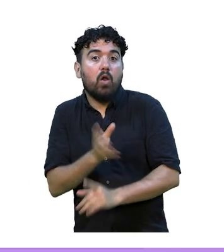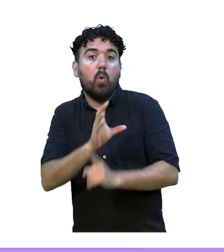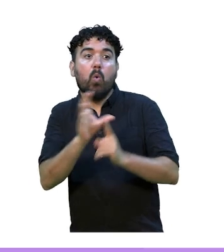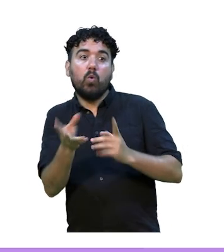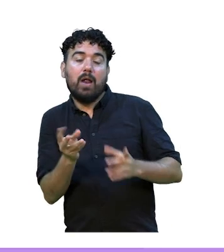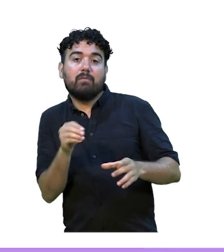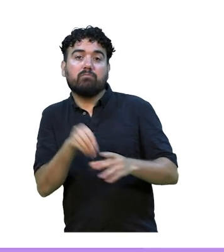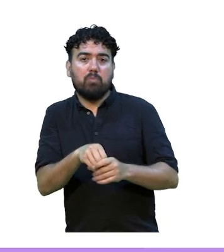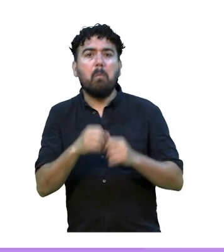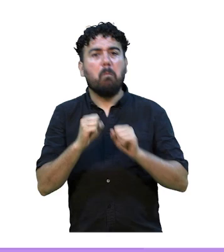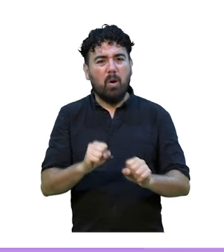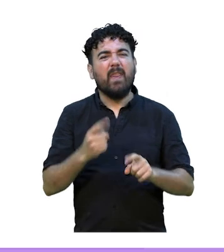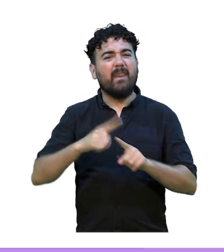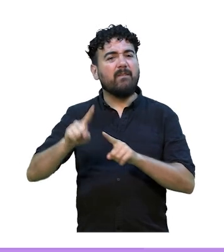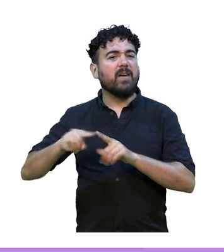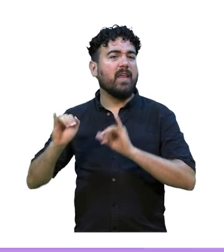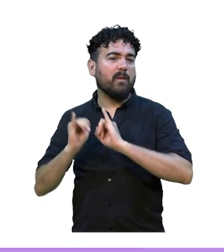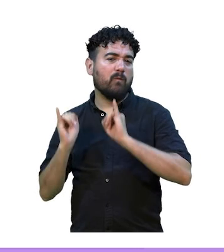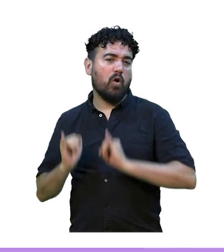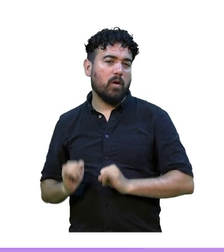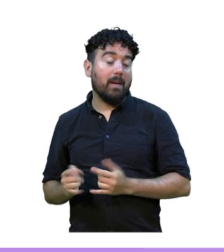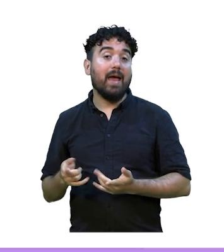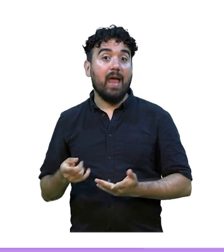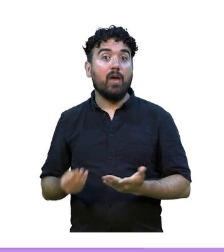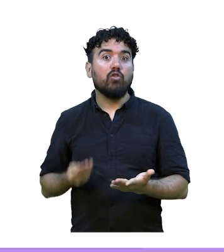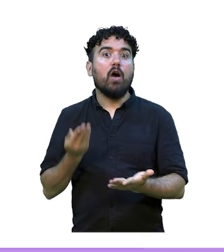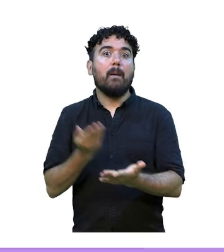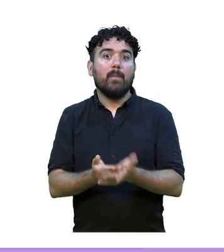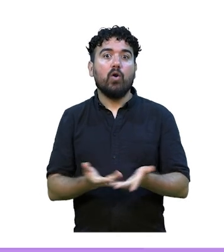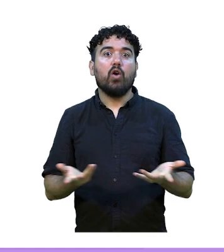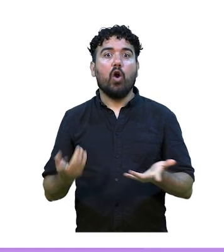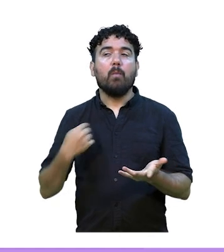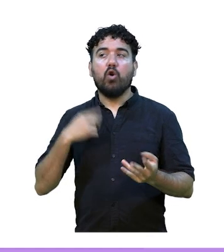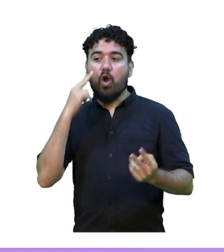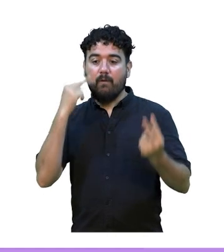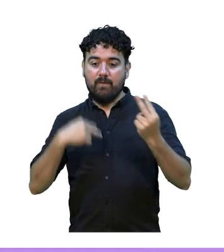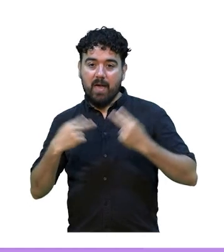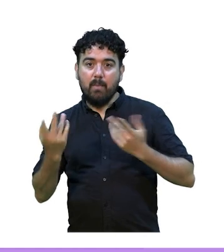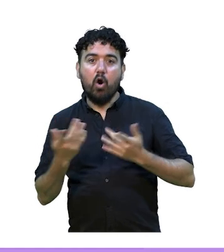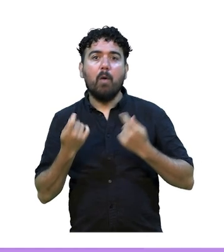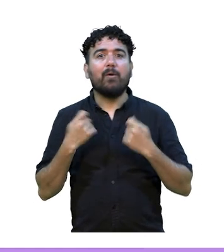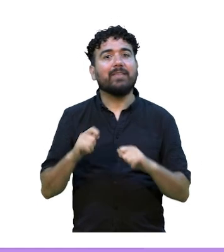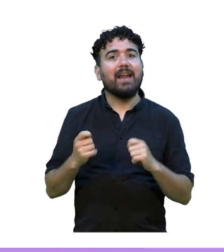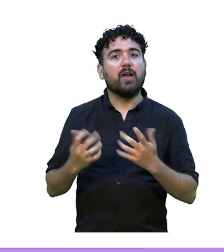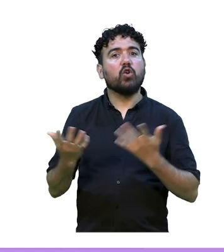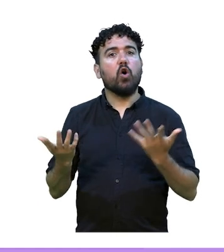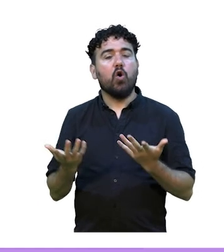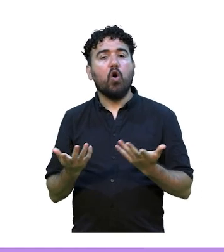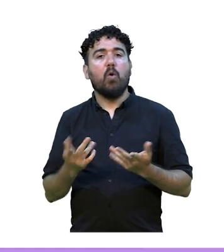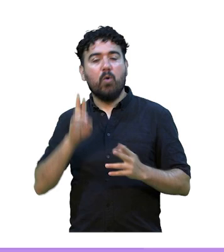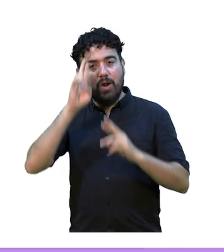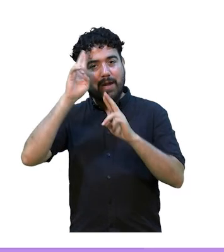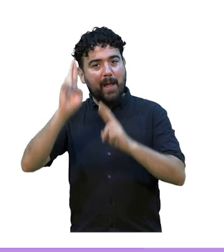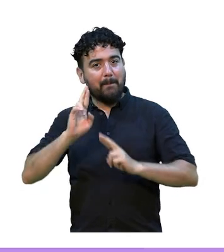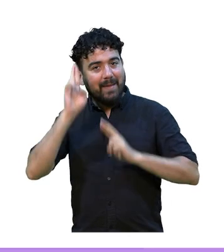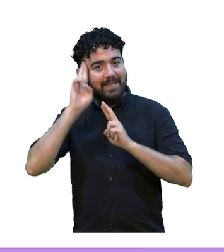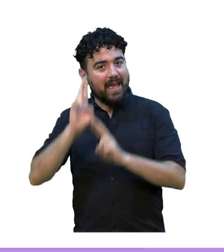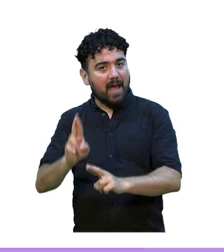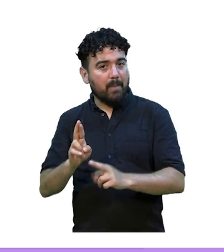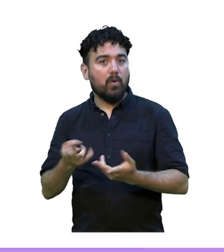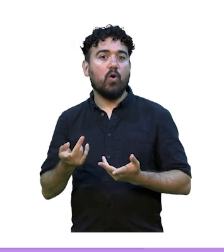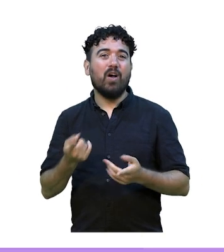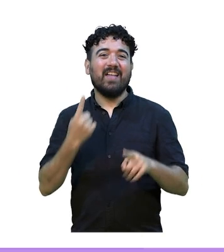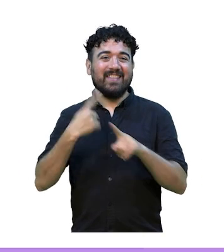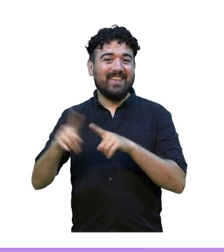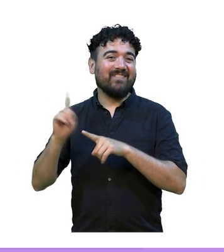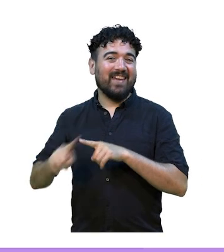social, emocional, cultural, es amplio. Y eso va a favorecer entonces cómo nos vemos, cómo nos tratamos y